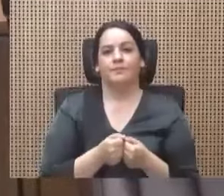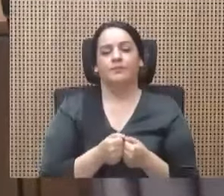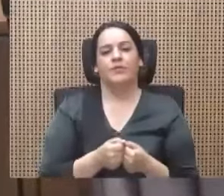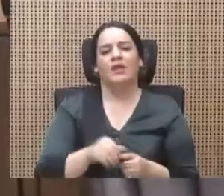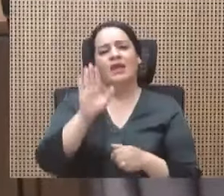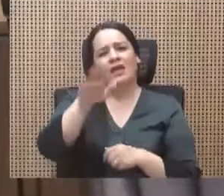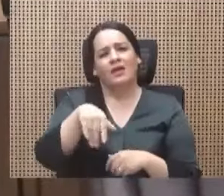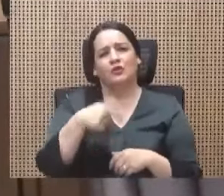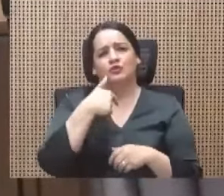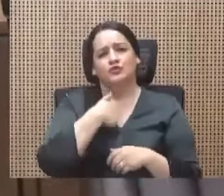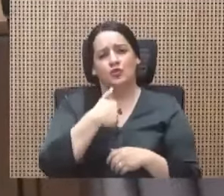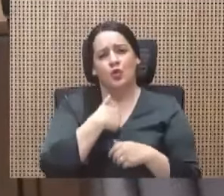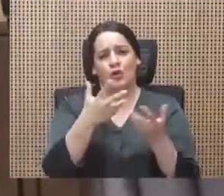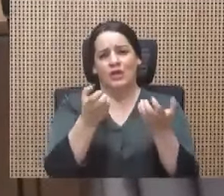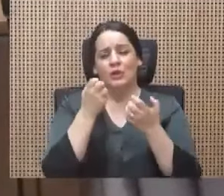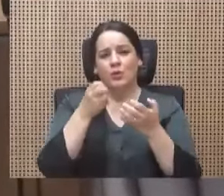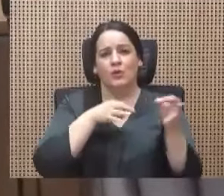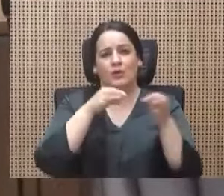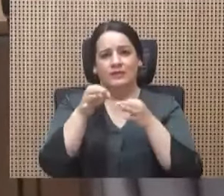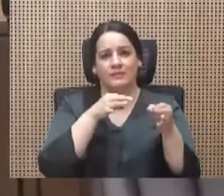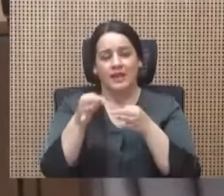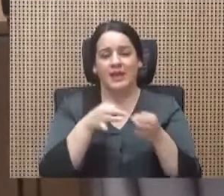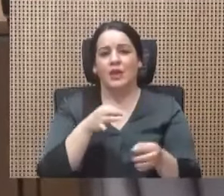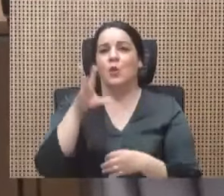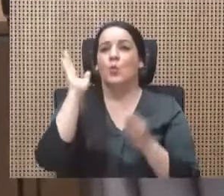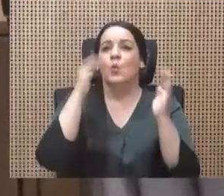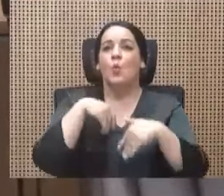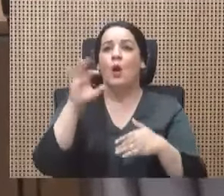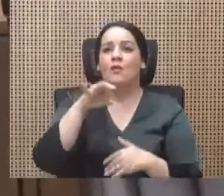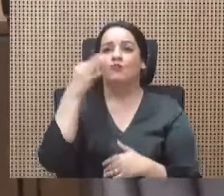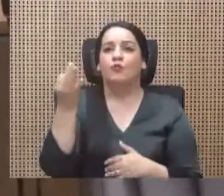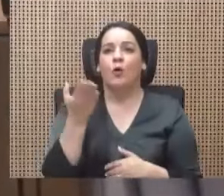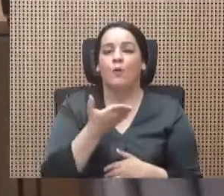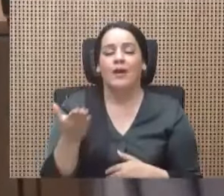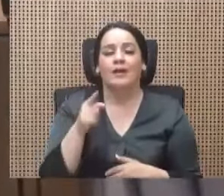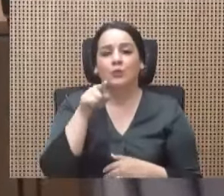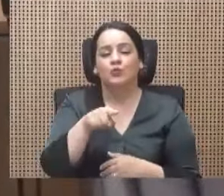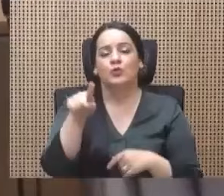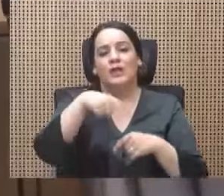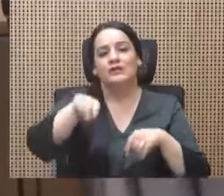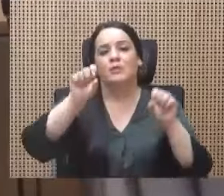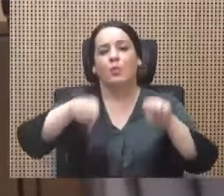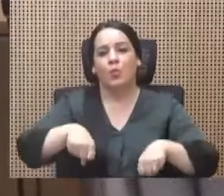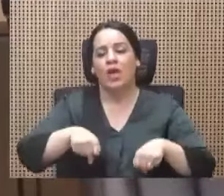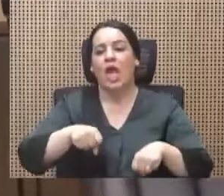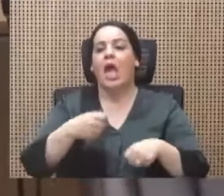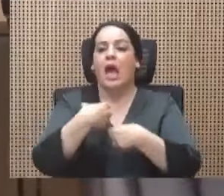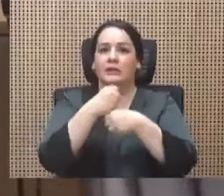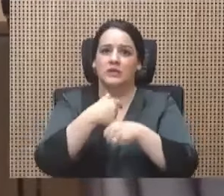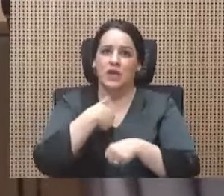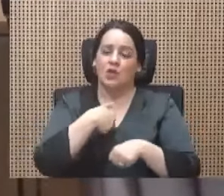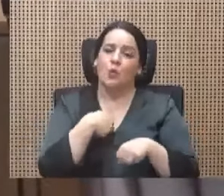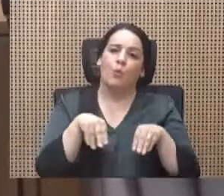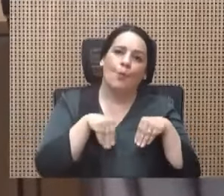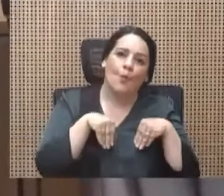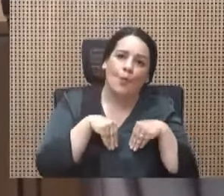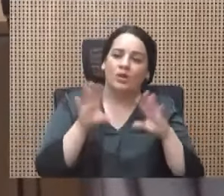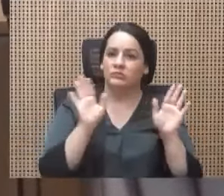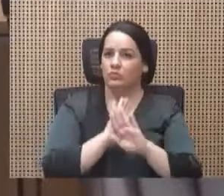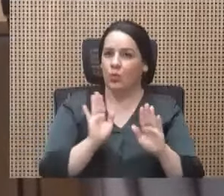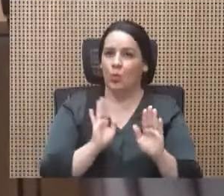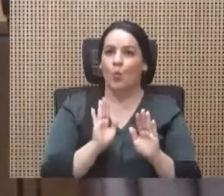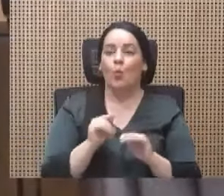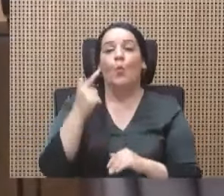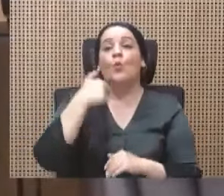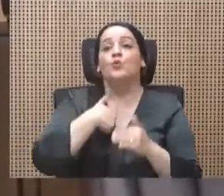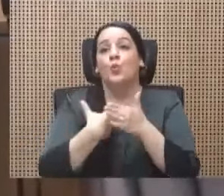Y permítanme decirle que no hay forma en que ustedes puedan amedrentarme a mí, porque cuando salgo a la calle me